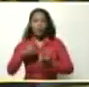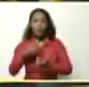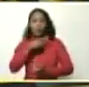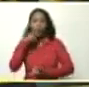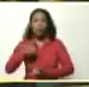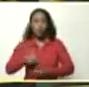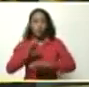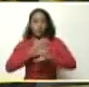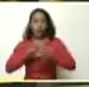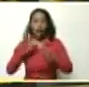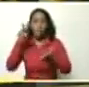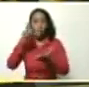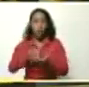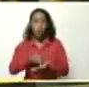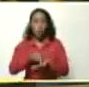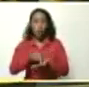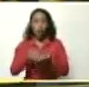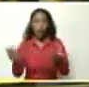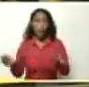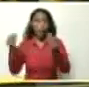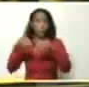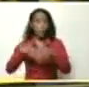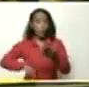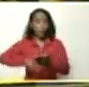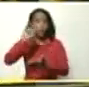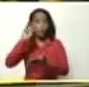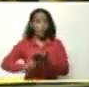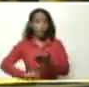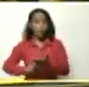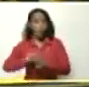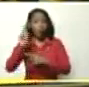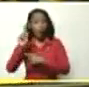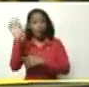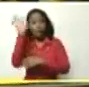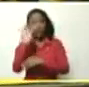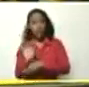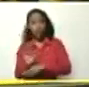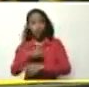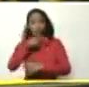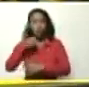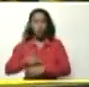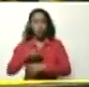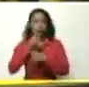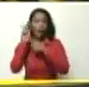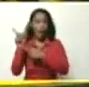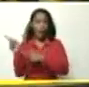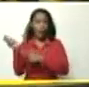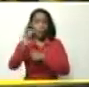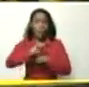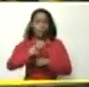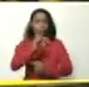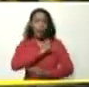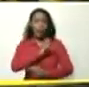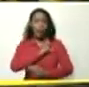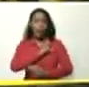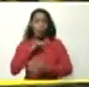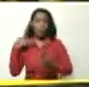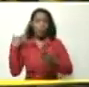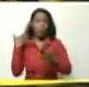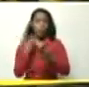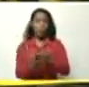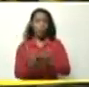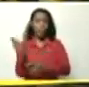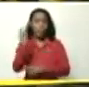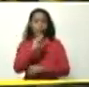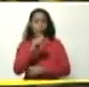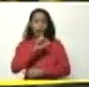ya llegaron en el acuerdo que firmamos con la Federación de Rusia. Y en el mes de enero, durante todo el mes